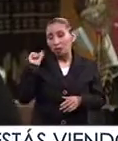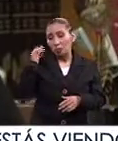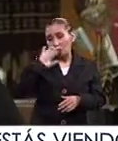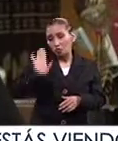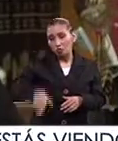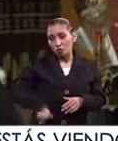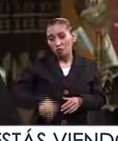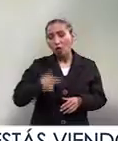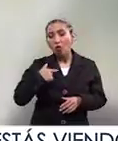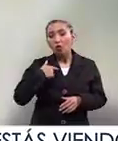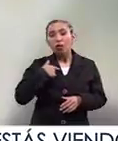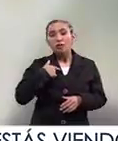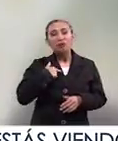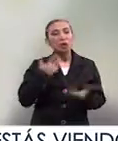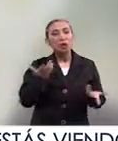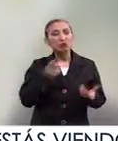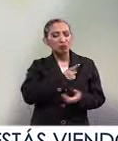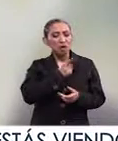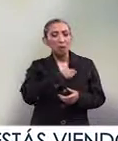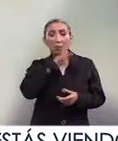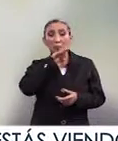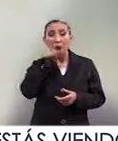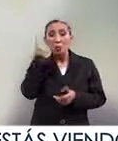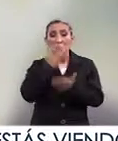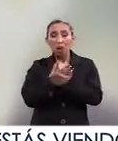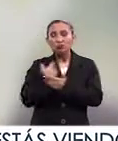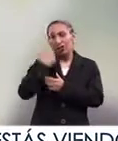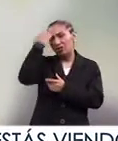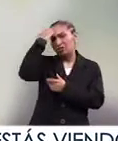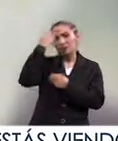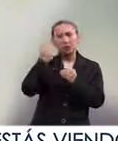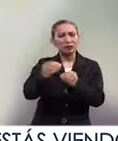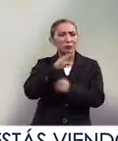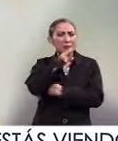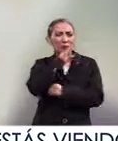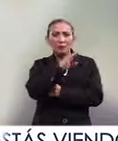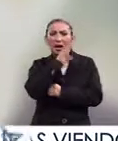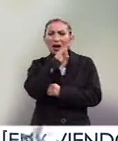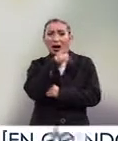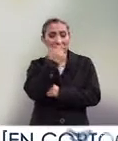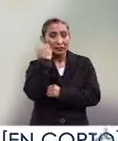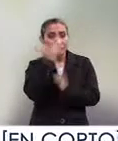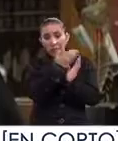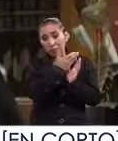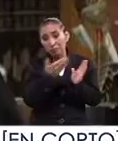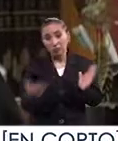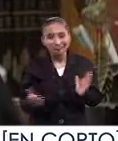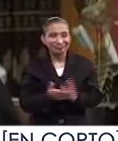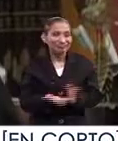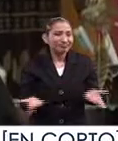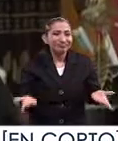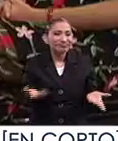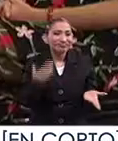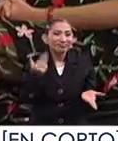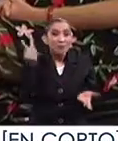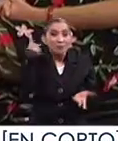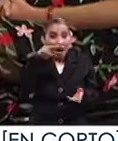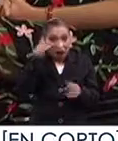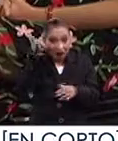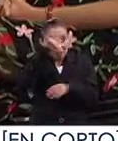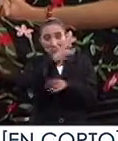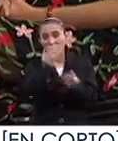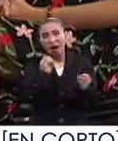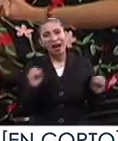a mi padre, estaba pues solamente con mi madre, extrañé muchísimo a mi madre. En esa época pues ni siquiera se viajaba en